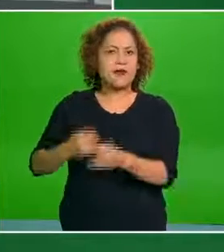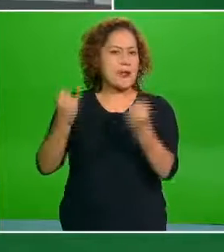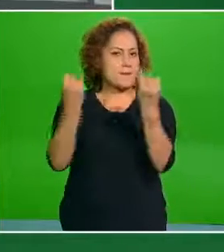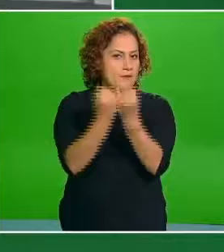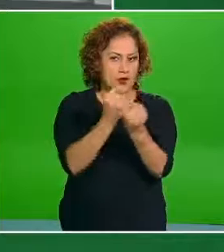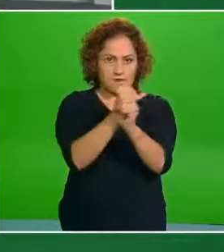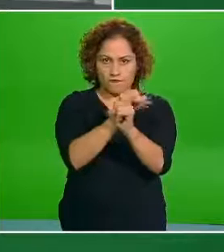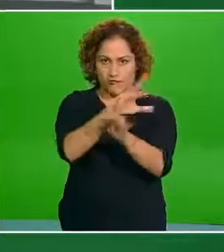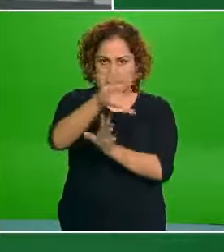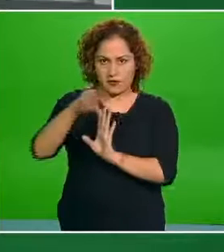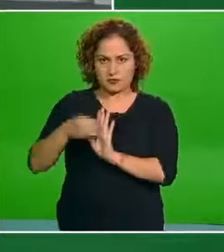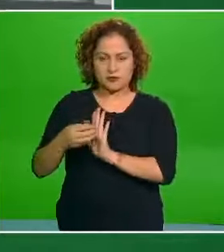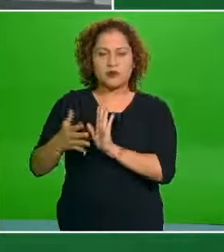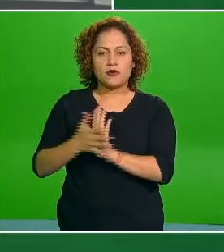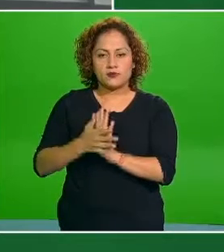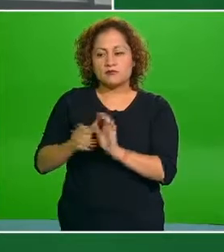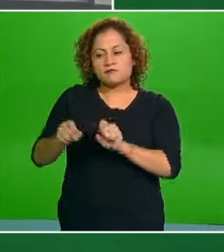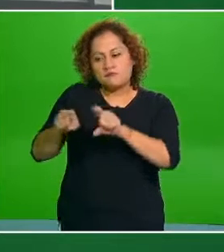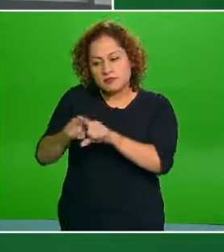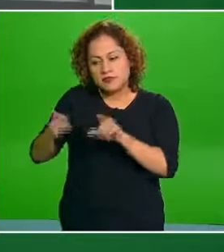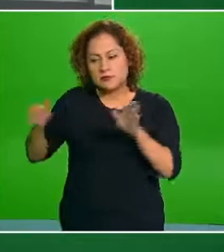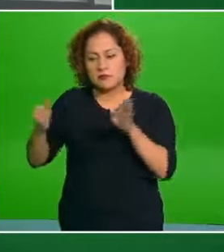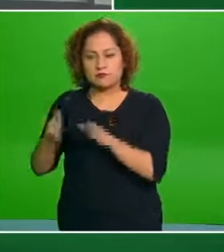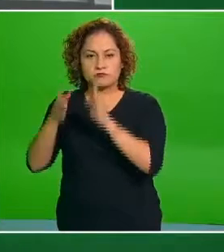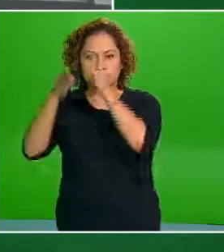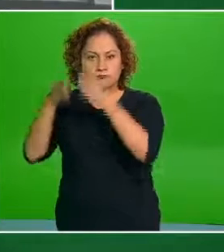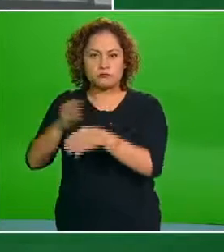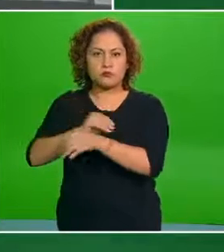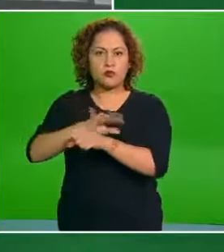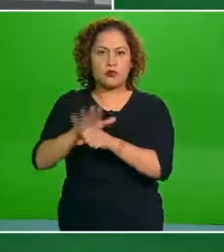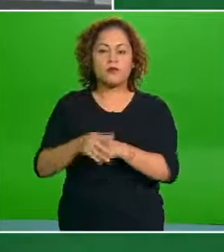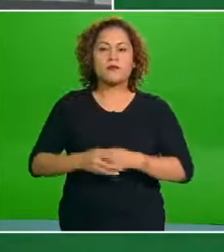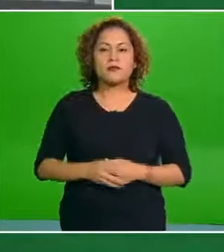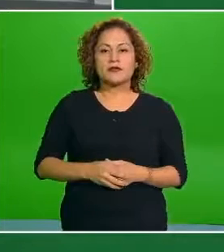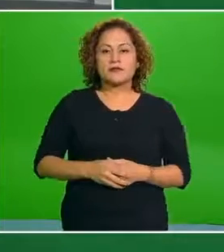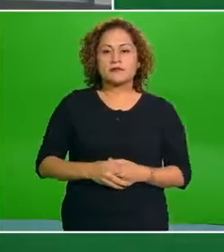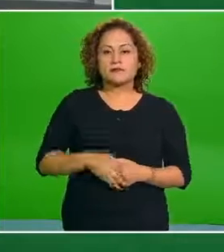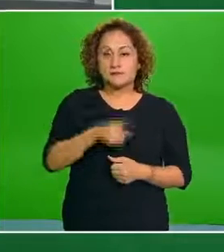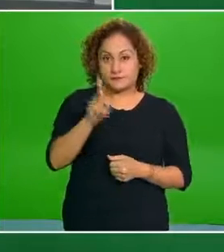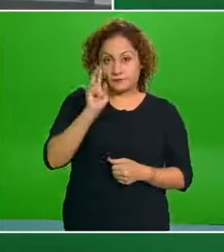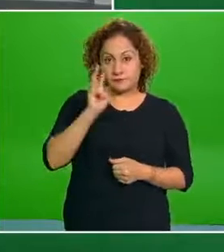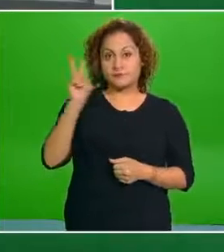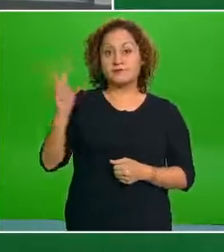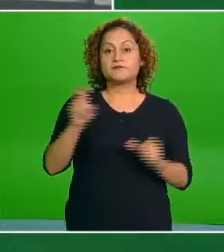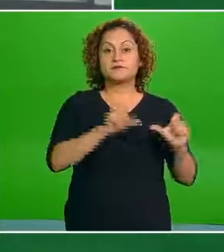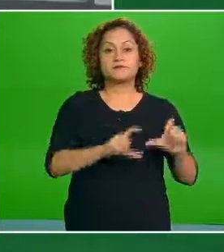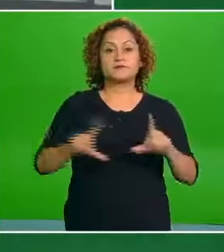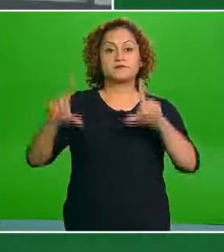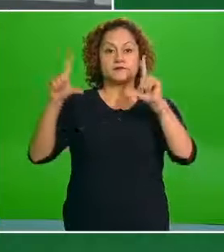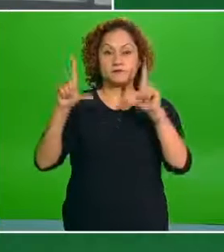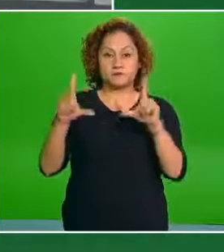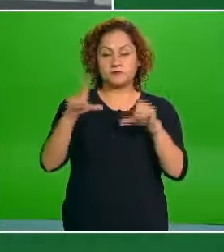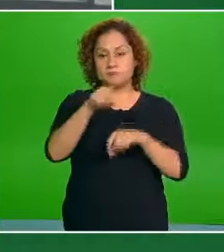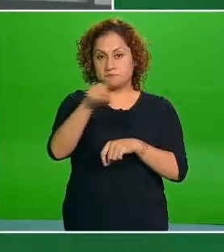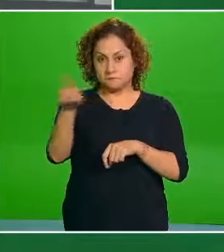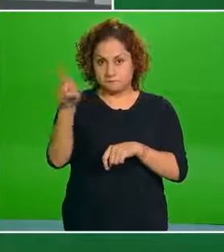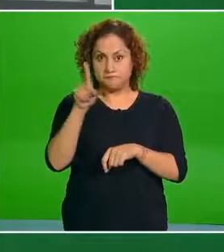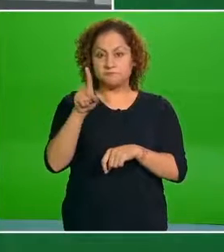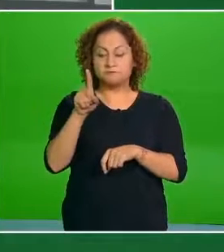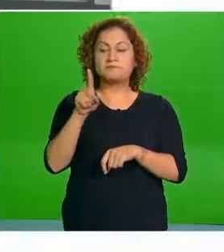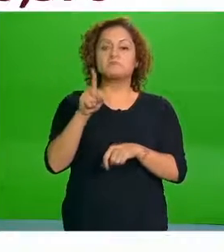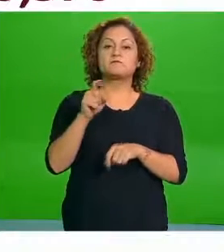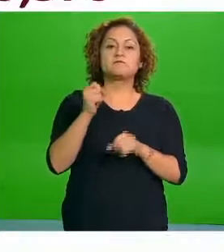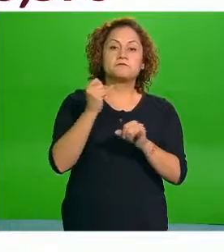contenemos la información de COVID. Como ustedes ya conocen, el gráfico que en este momento pueden observar en sus pantallas, tanto en redes sociales como a